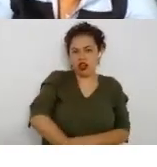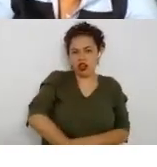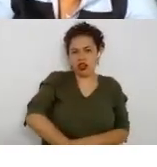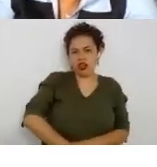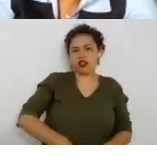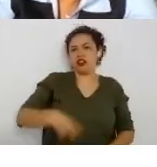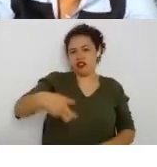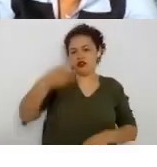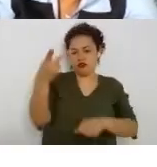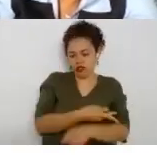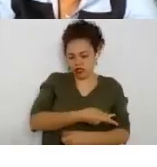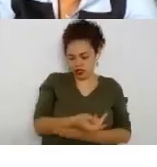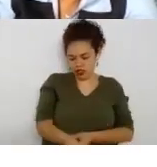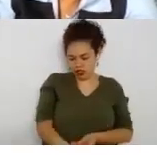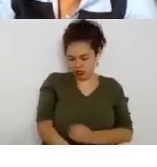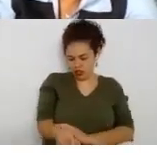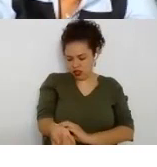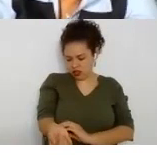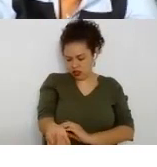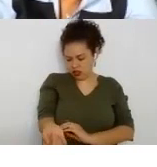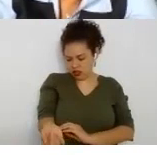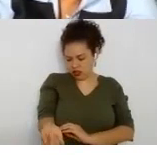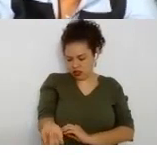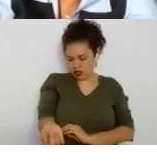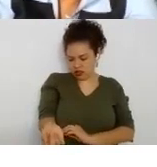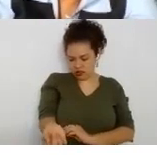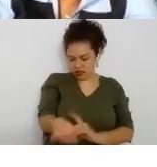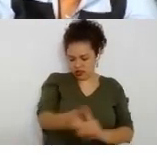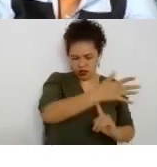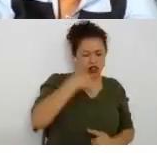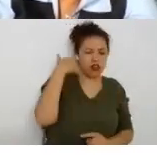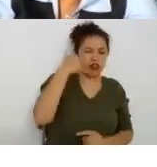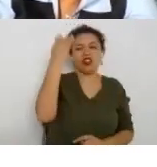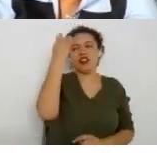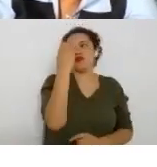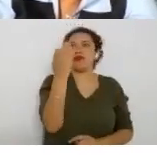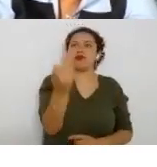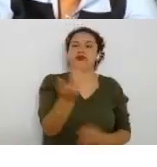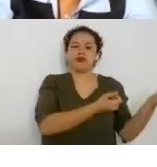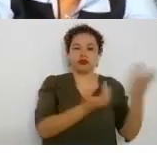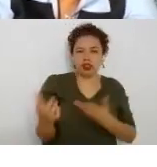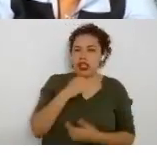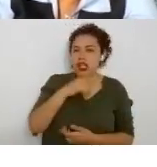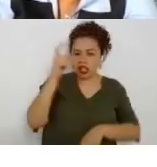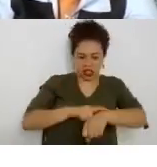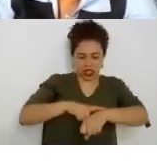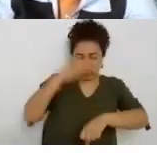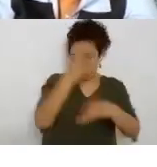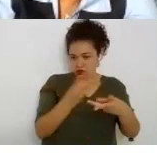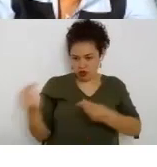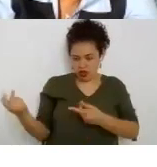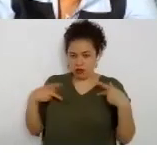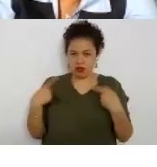pasado. Que porque llamamos a la ambulancia y la ambulancia tarda en llegar o no llega y el tiempo está transcurriendo y la víctima